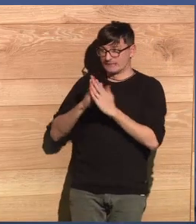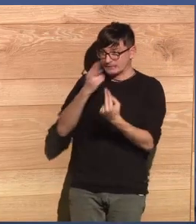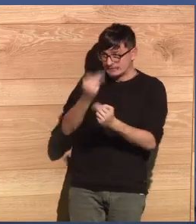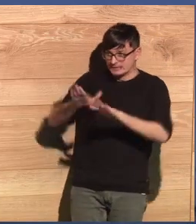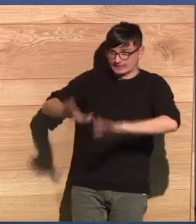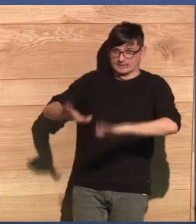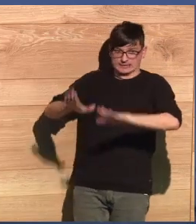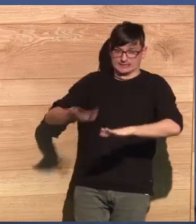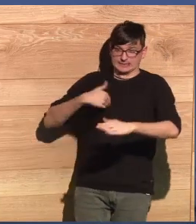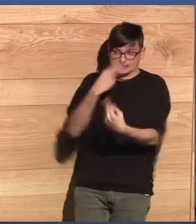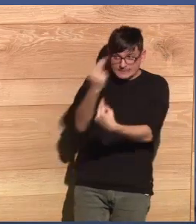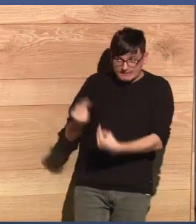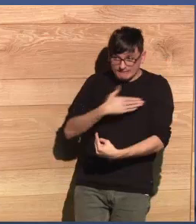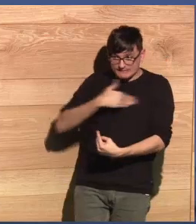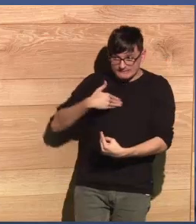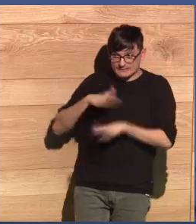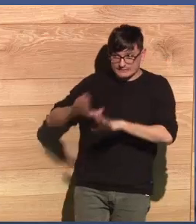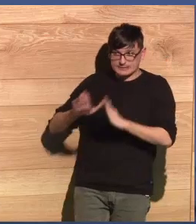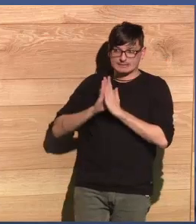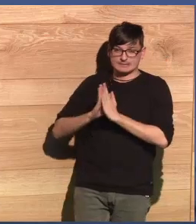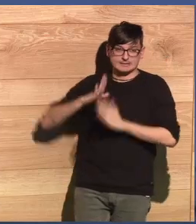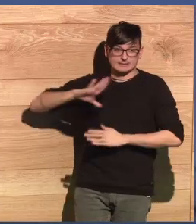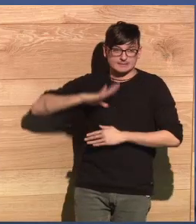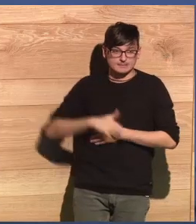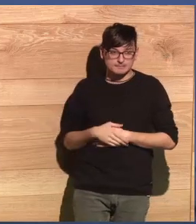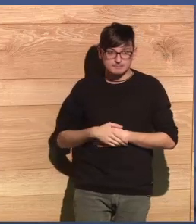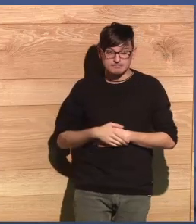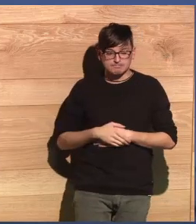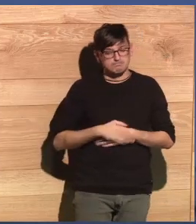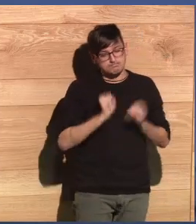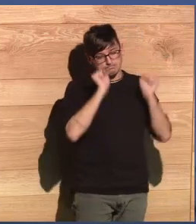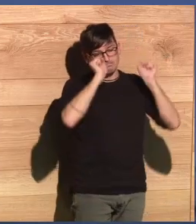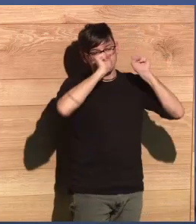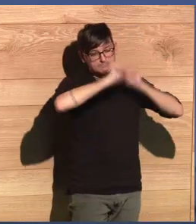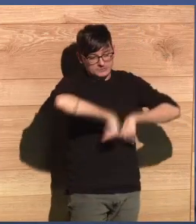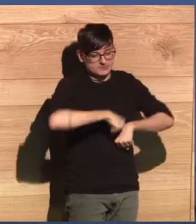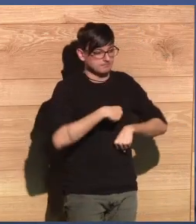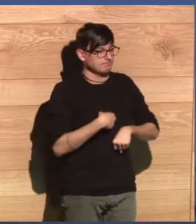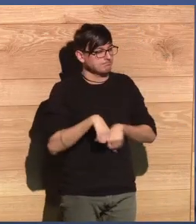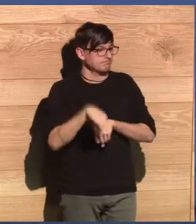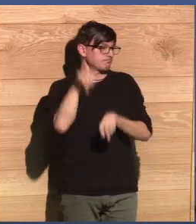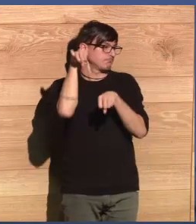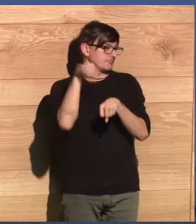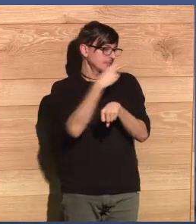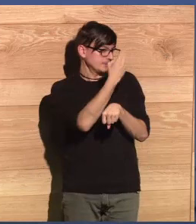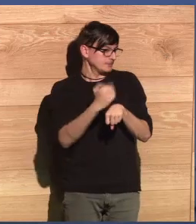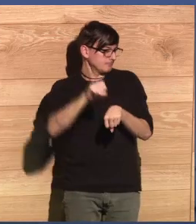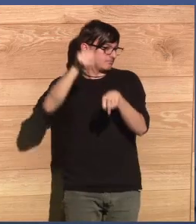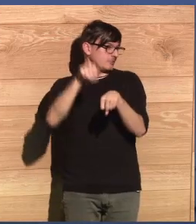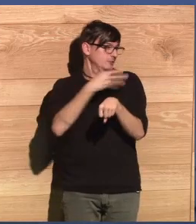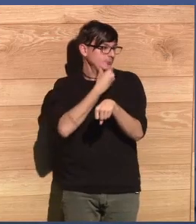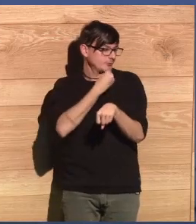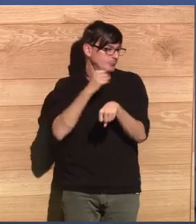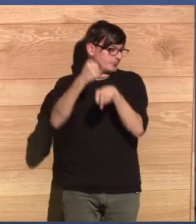estate quieto un rato, porfi», le decía a su caballo. «Bueno, vale, posaré para ti, y si me dibujas todo lo guapo que